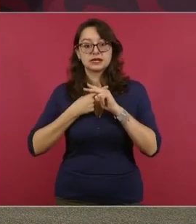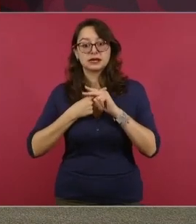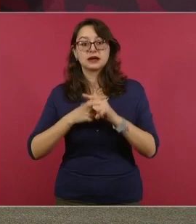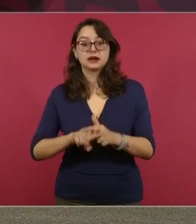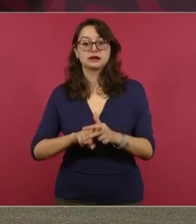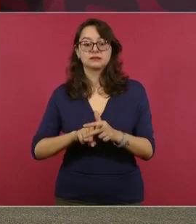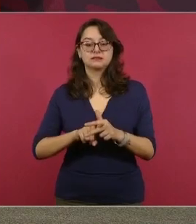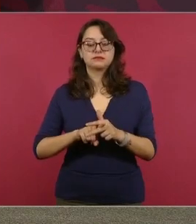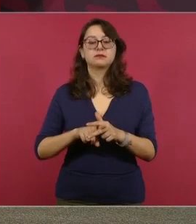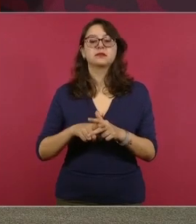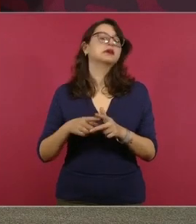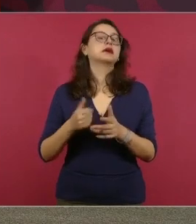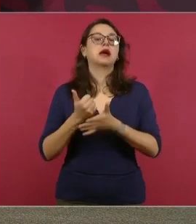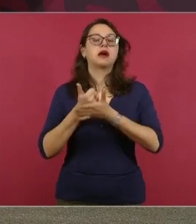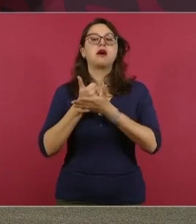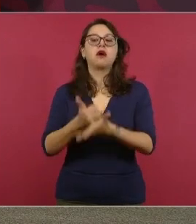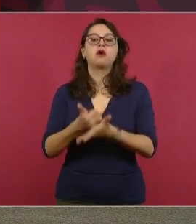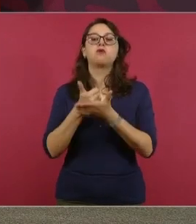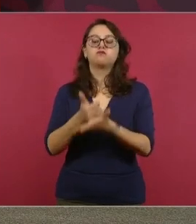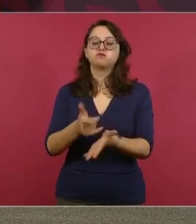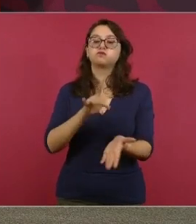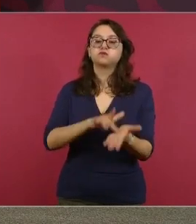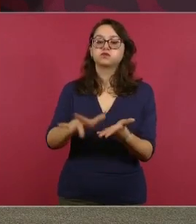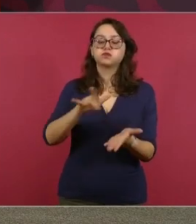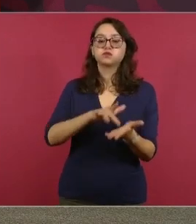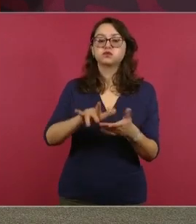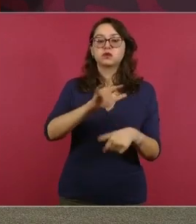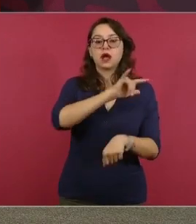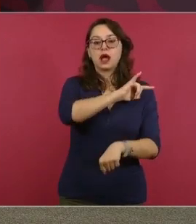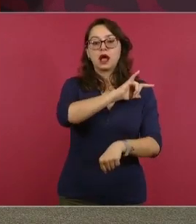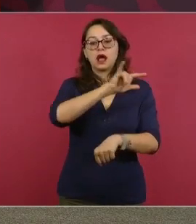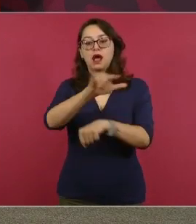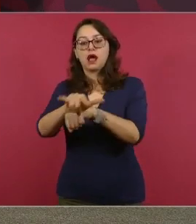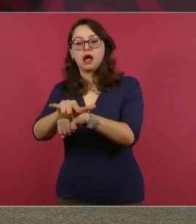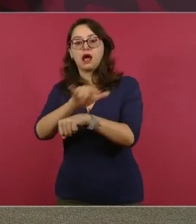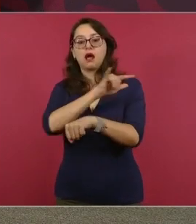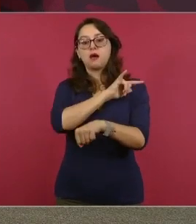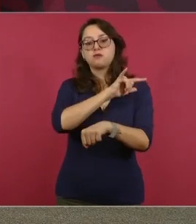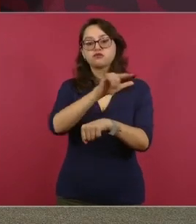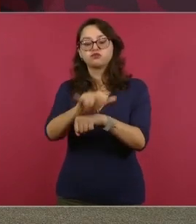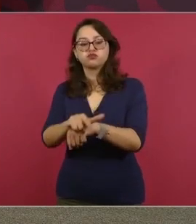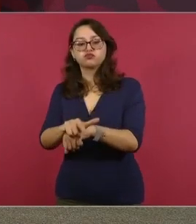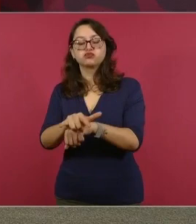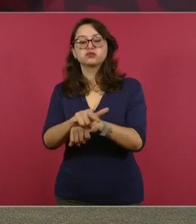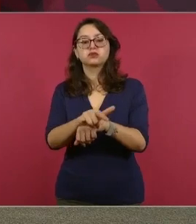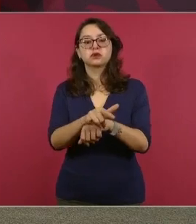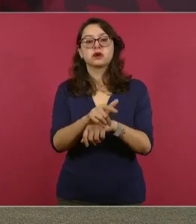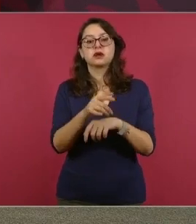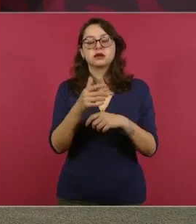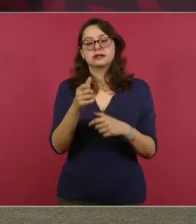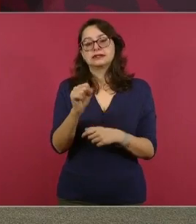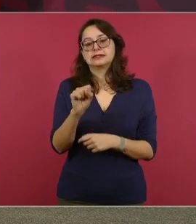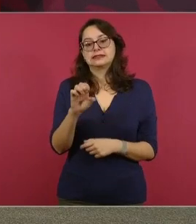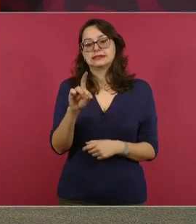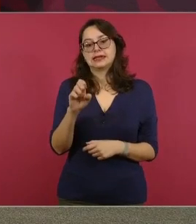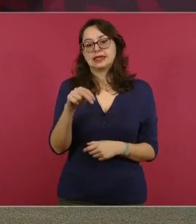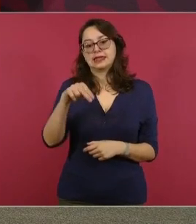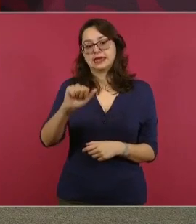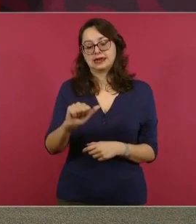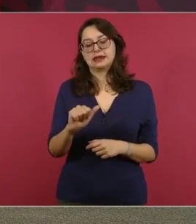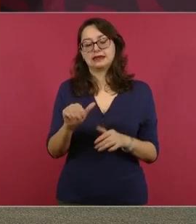puente aéreo y utilizando el transporte de la Secretaría de la